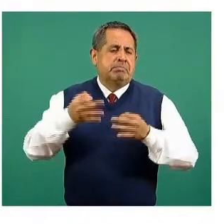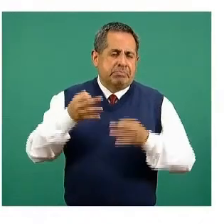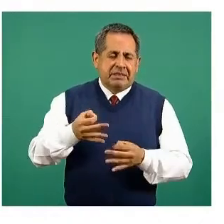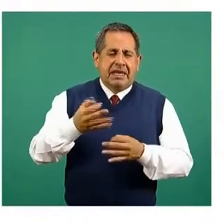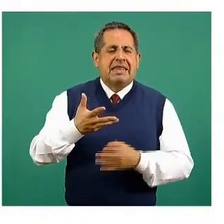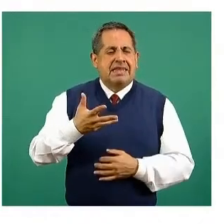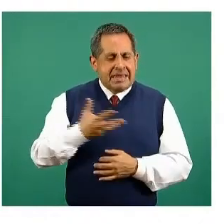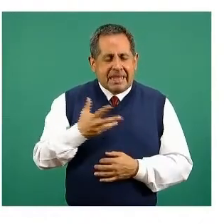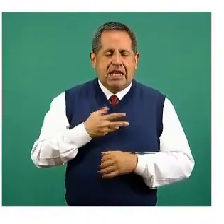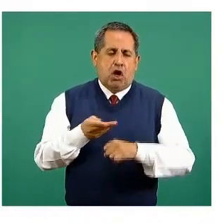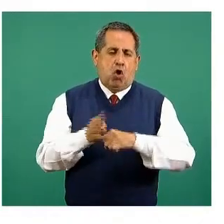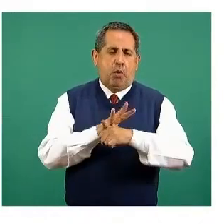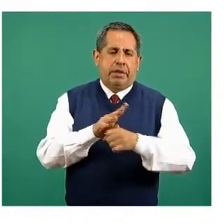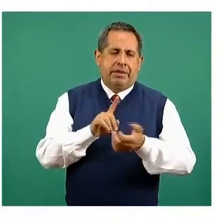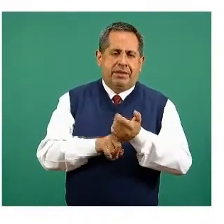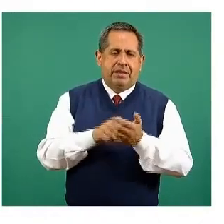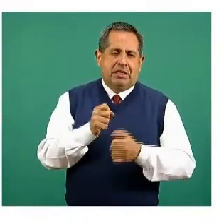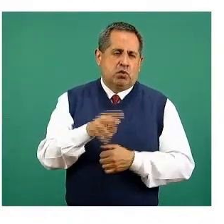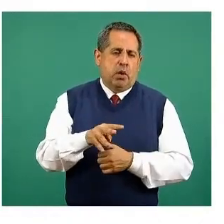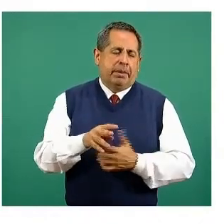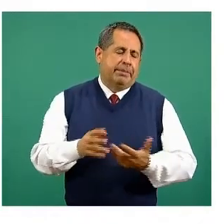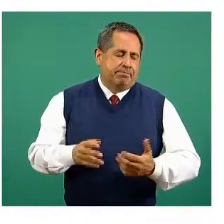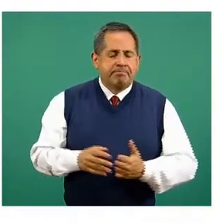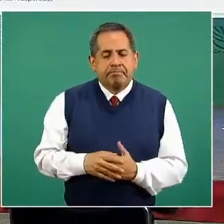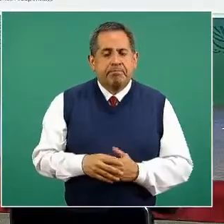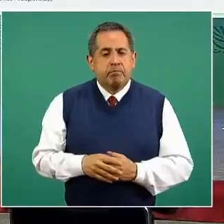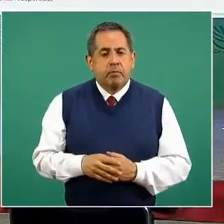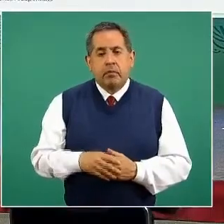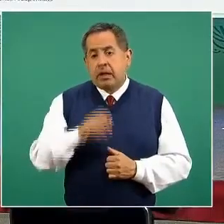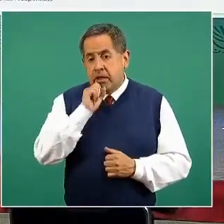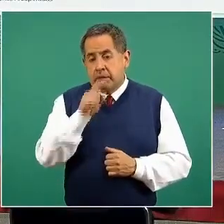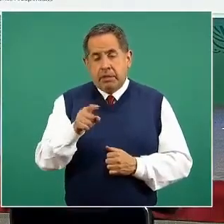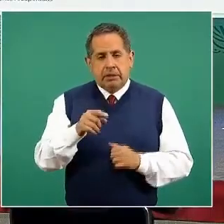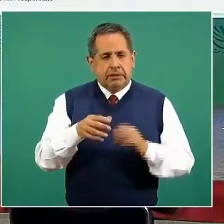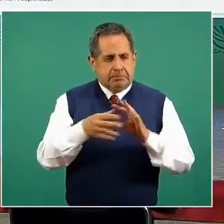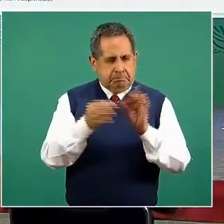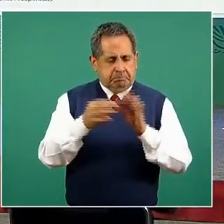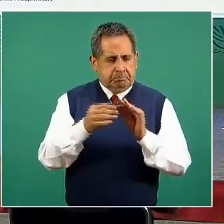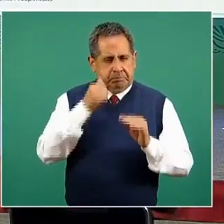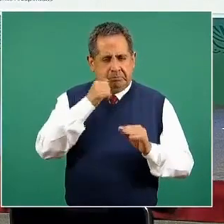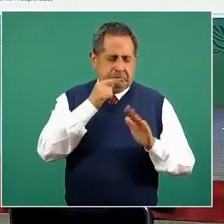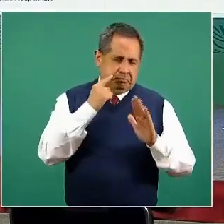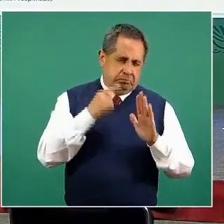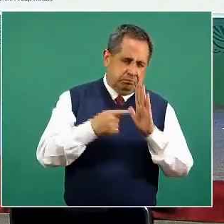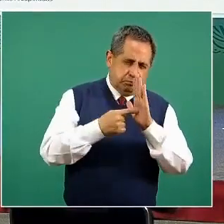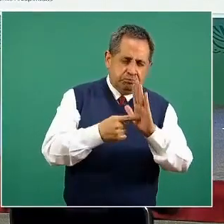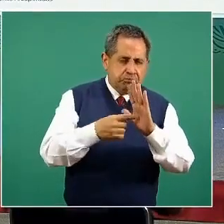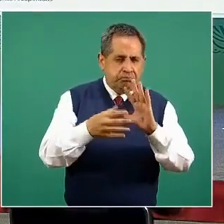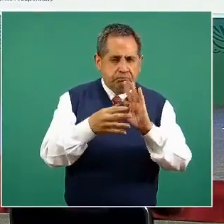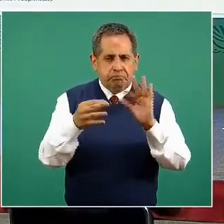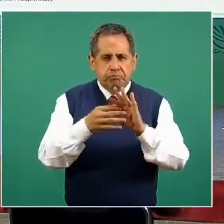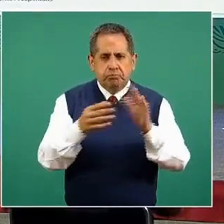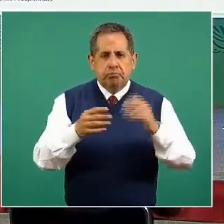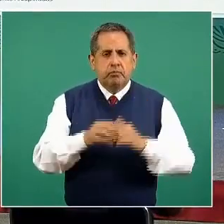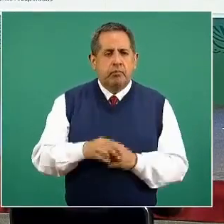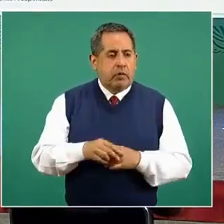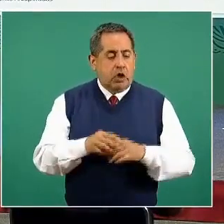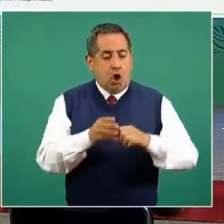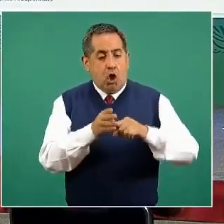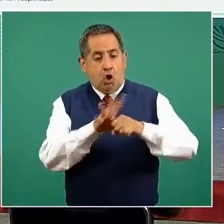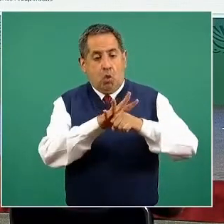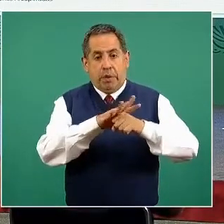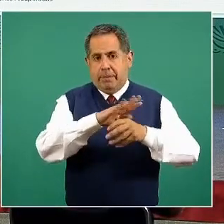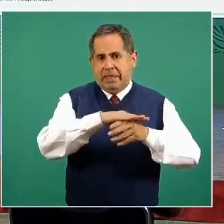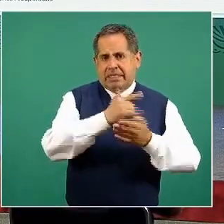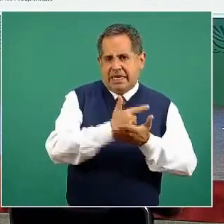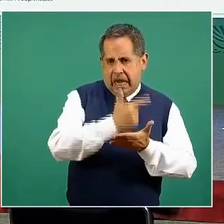de COVID-19 para efecto de este grupo. Así también siempre hemos destacado que como existe COVID grave,